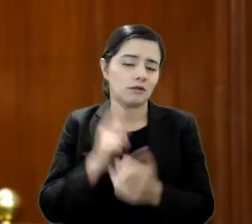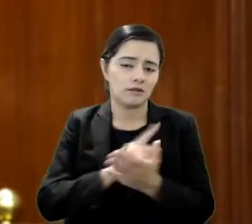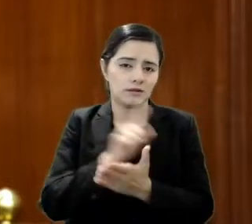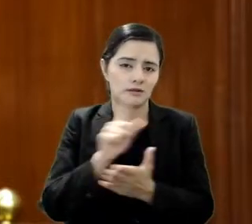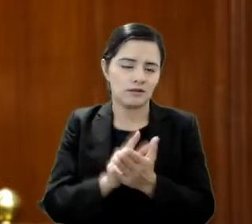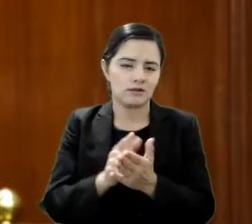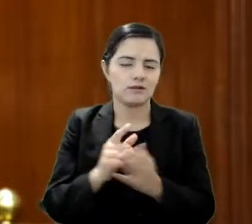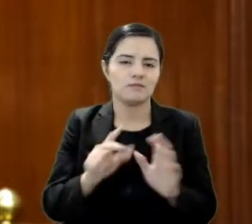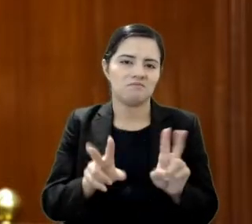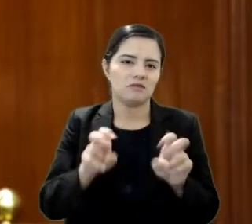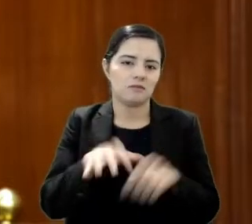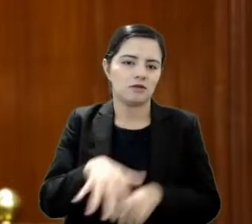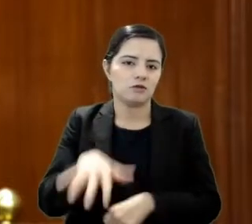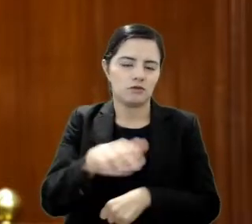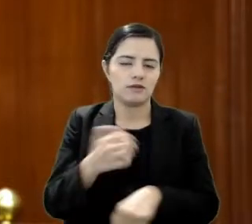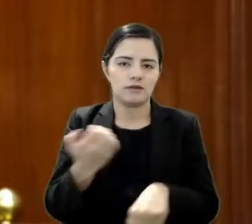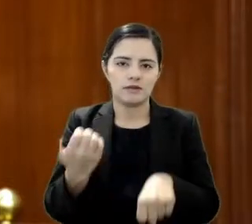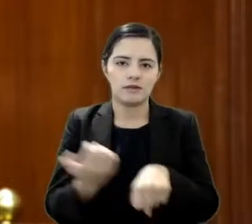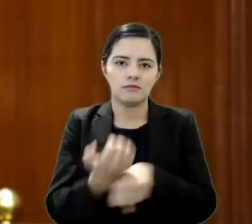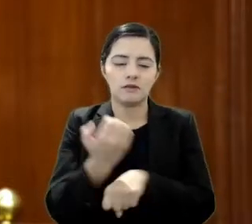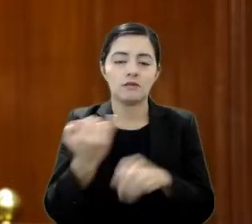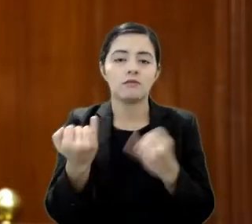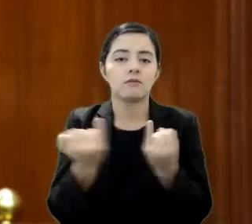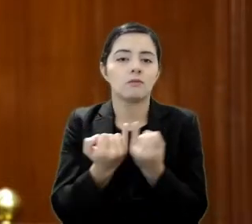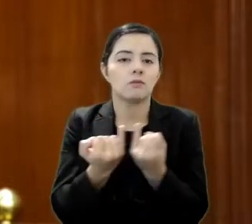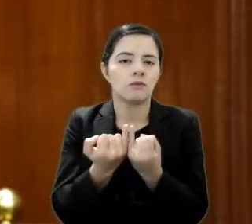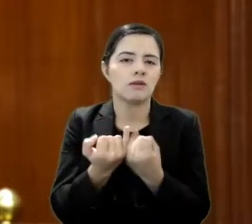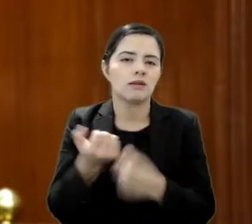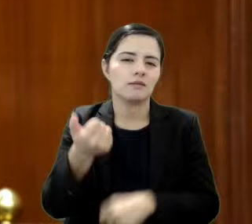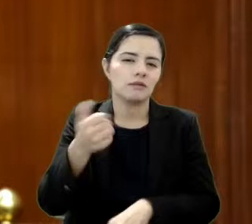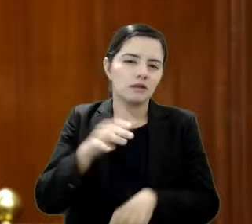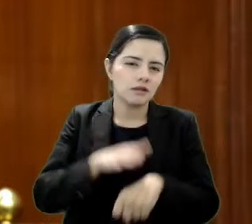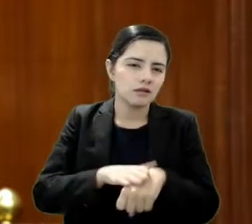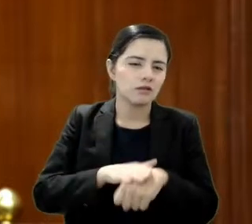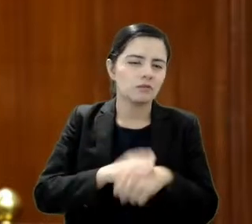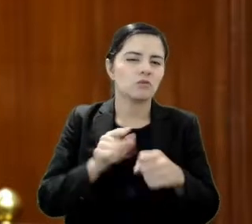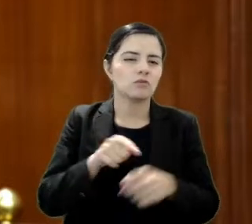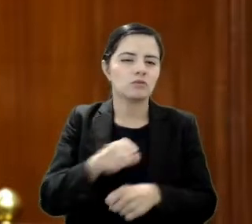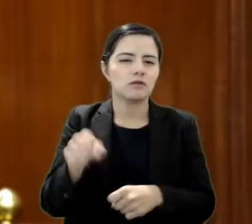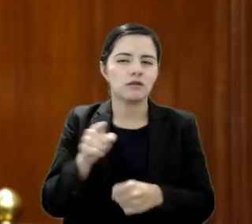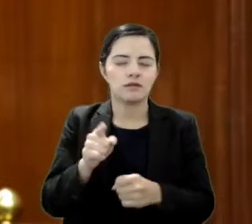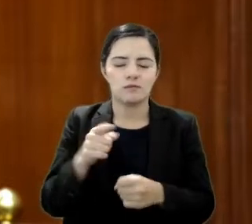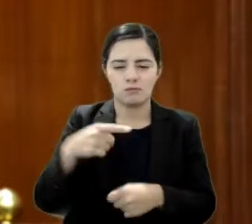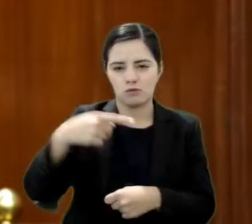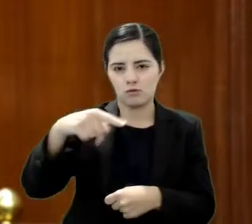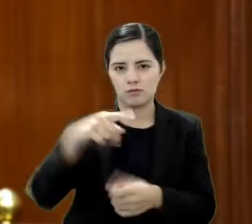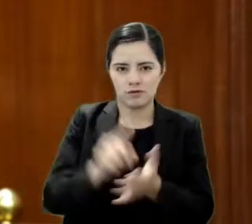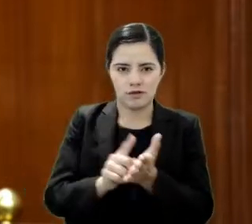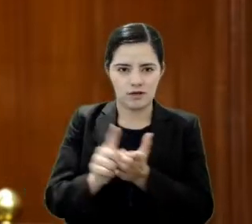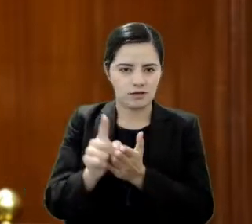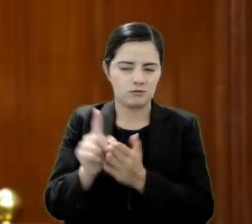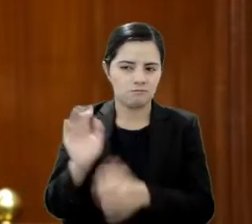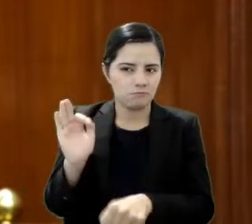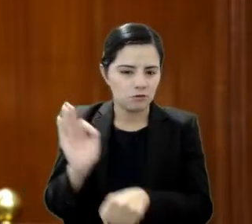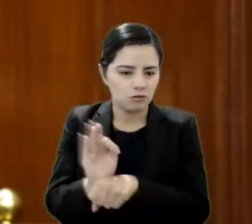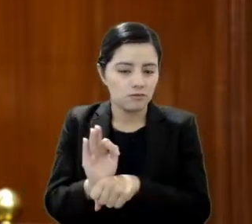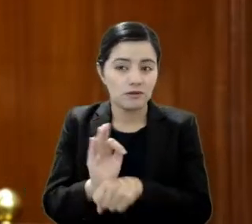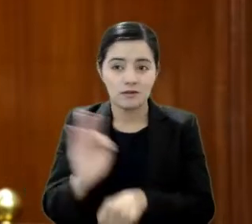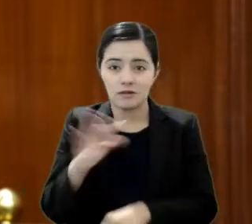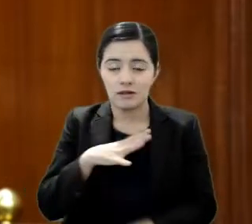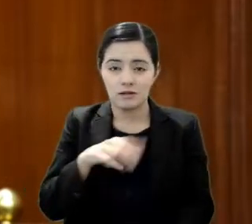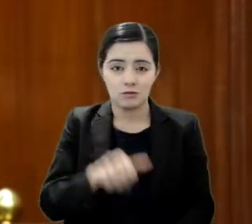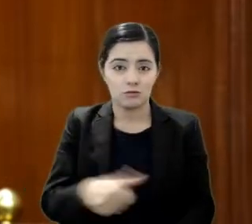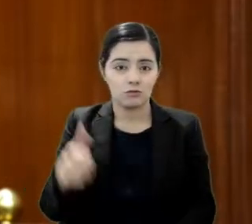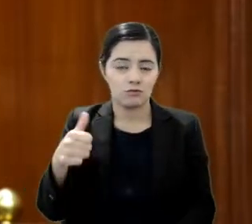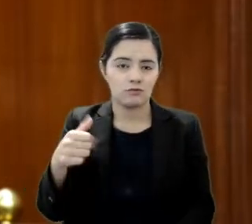en temas relativos a la administración y procuración de justicia relacionados con la violación a los derechos humanos de niñas, niños, adolescentes y